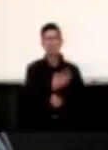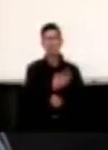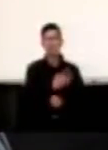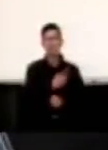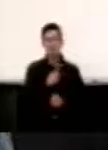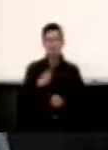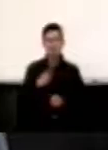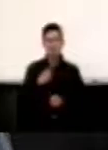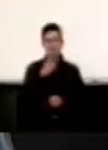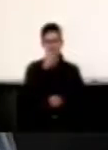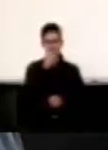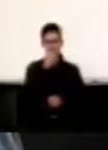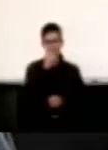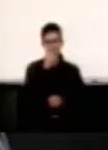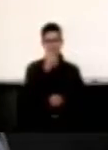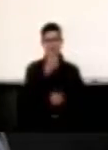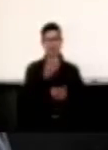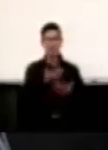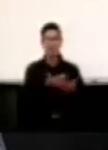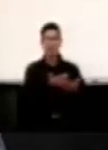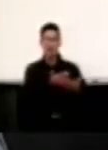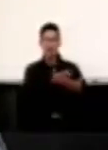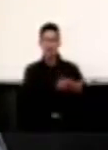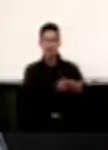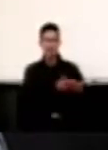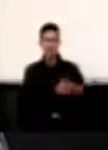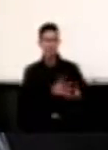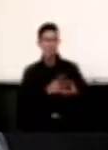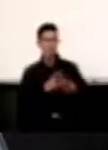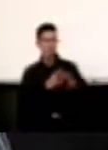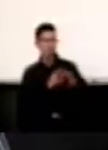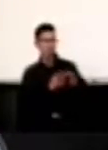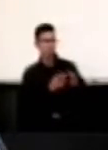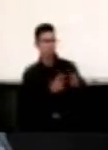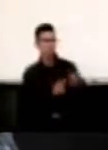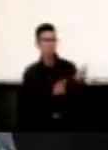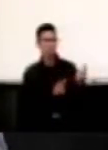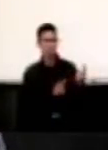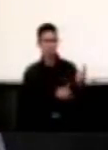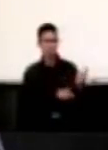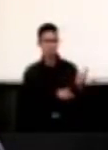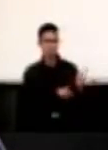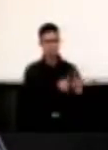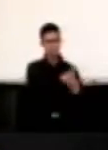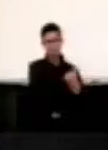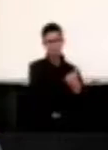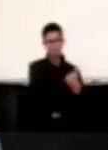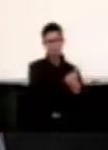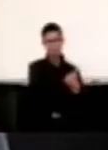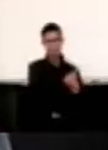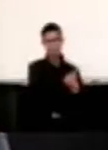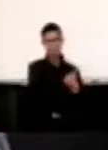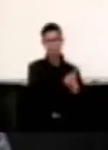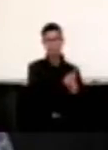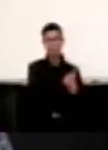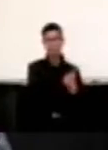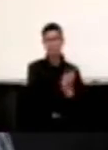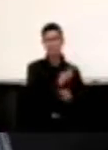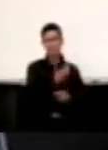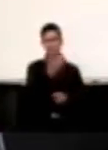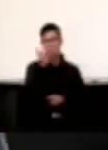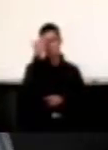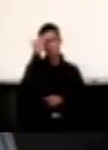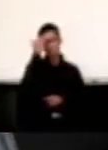al PRD, de una figura carismática, ya quizás los más grandes se acordarán, lo mismo le pasaba al